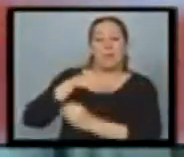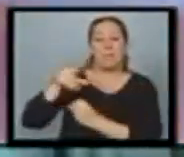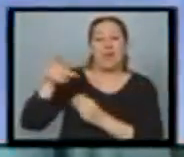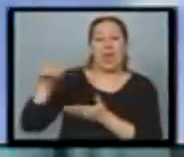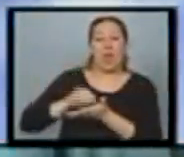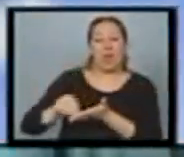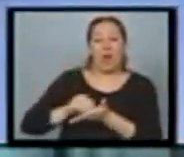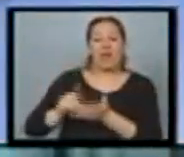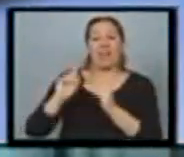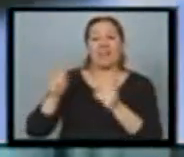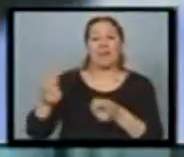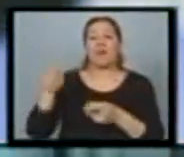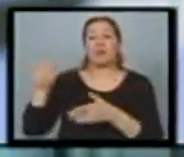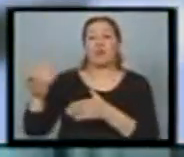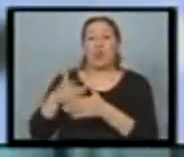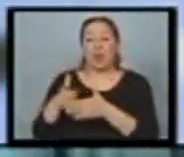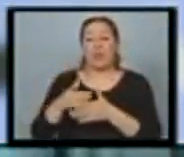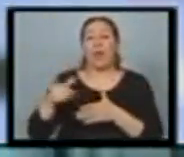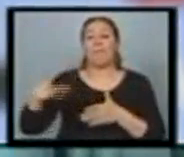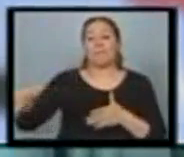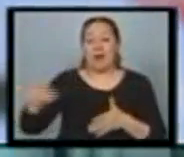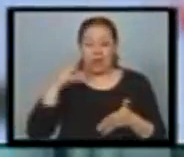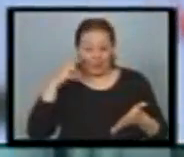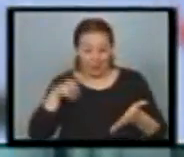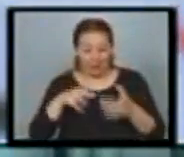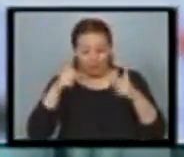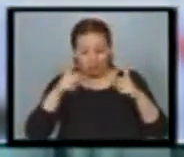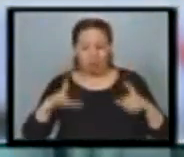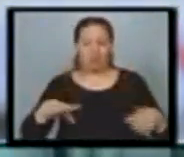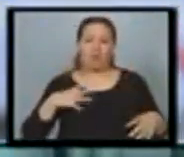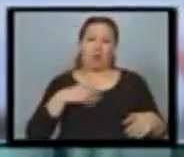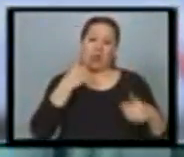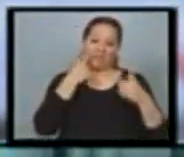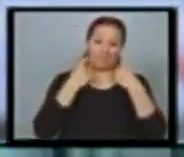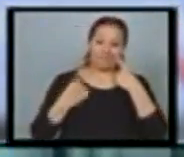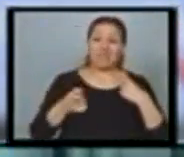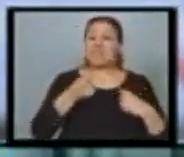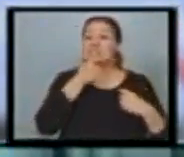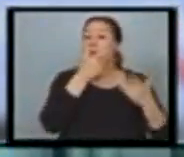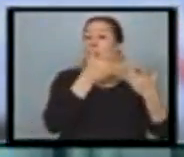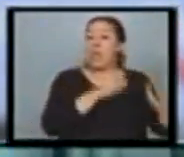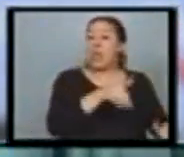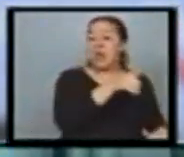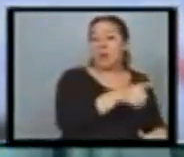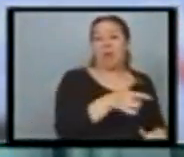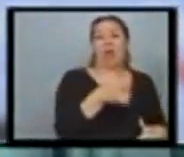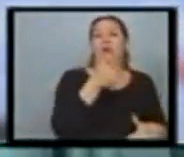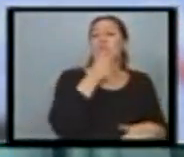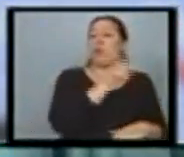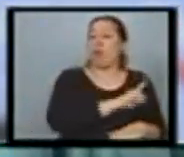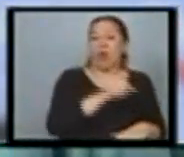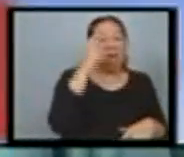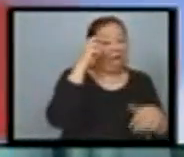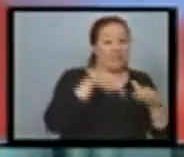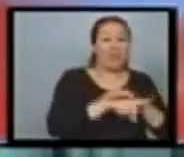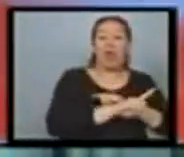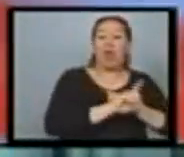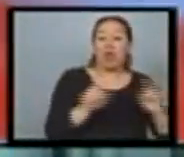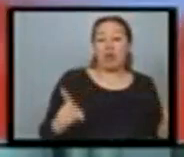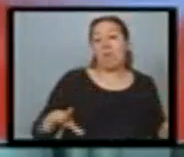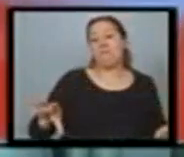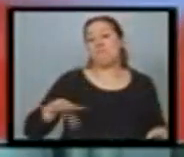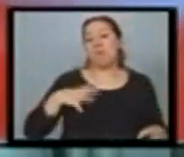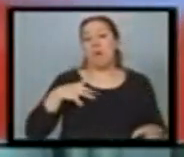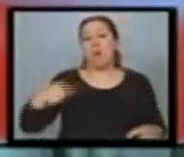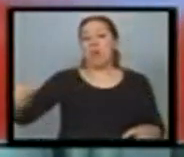foto a su novia para que estén atentos, porque si el día de mañana este chico recupera su libertad, no quede internado en ningún centro psiquiátrico,